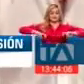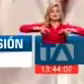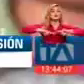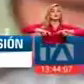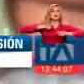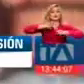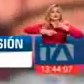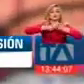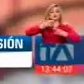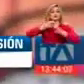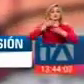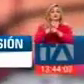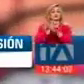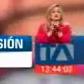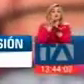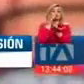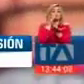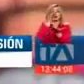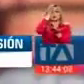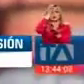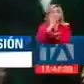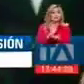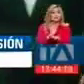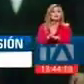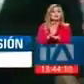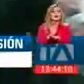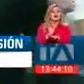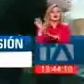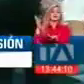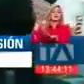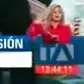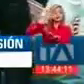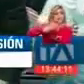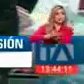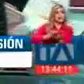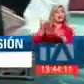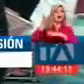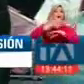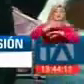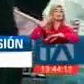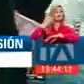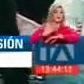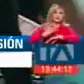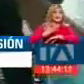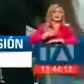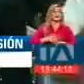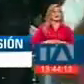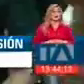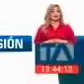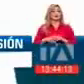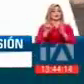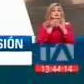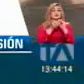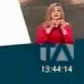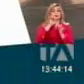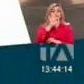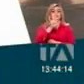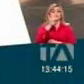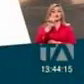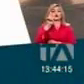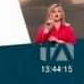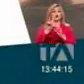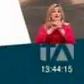la venta de medicamentos en los hospitales del IES, debe llegar al país antes de esta fecha. Si no, el artículo 542